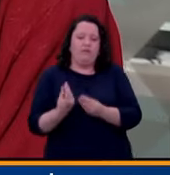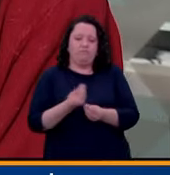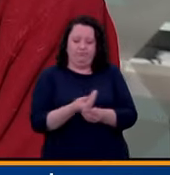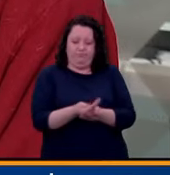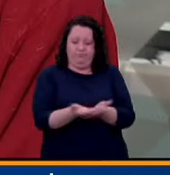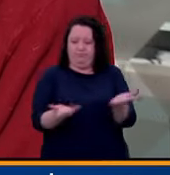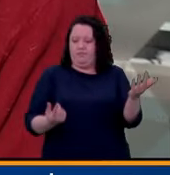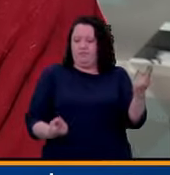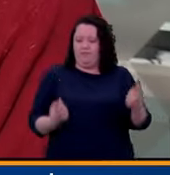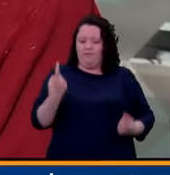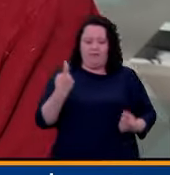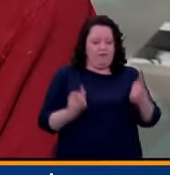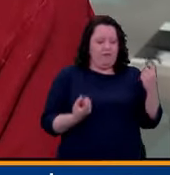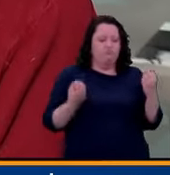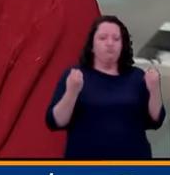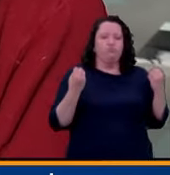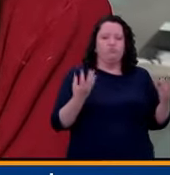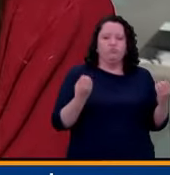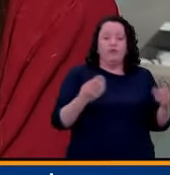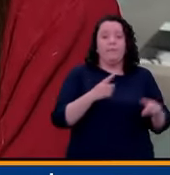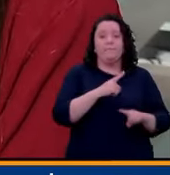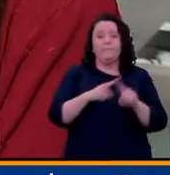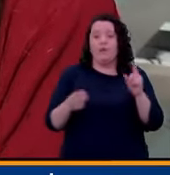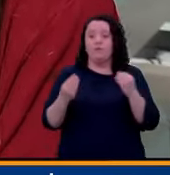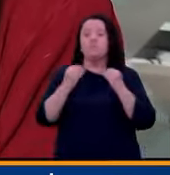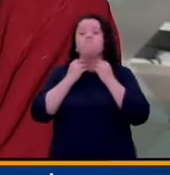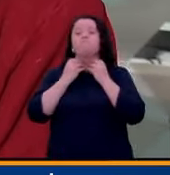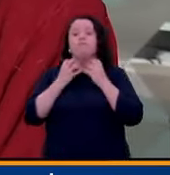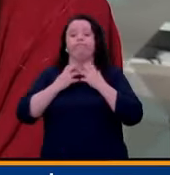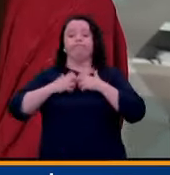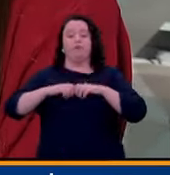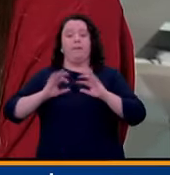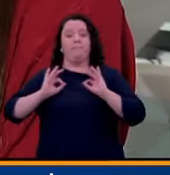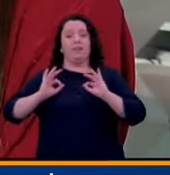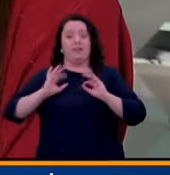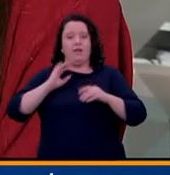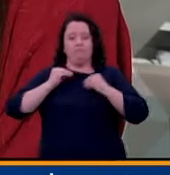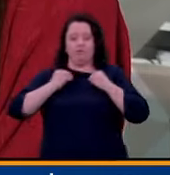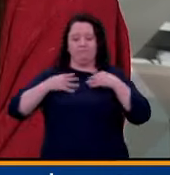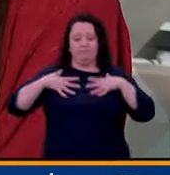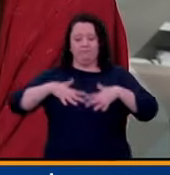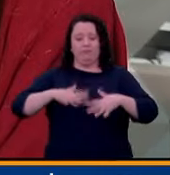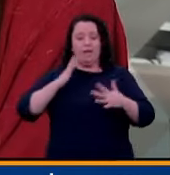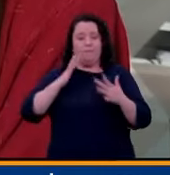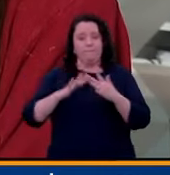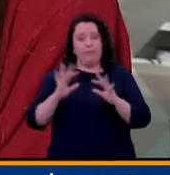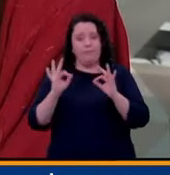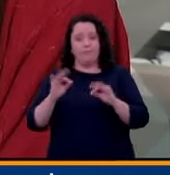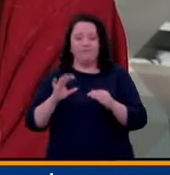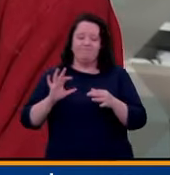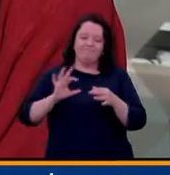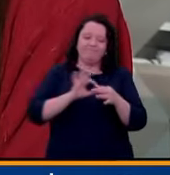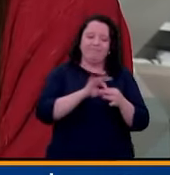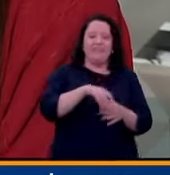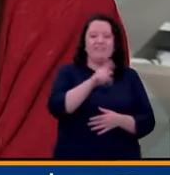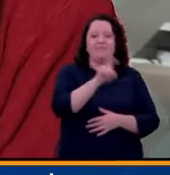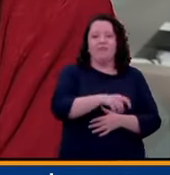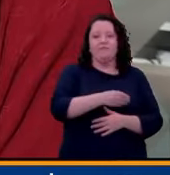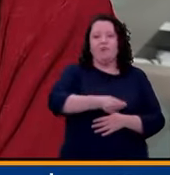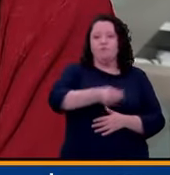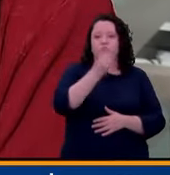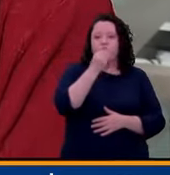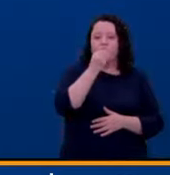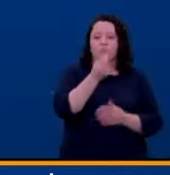y para que funcione la tiroides y para que haya una adecuada producción de hormona tiroidea se requiere el consumo adecuado de